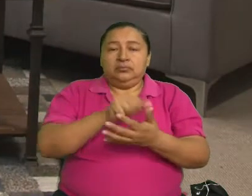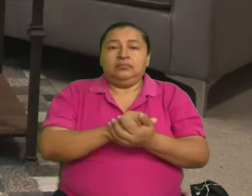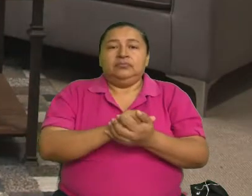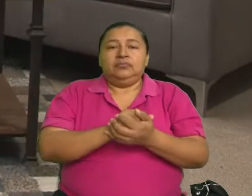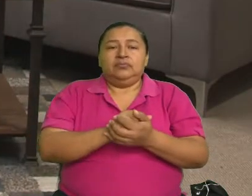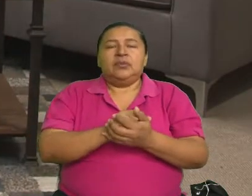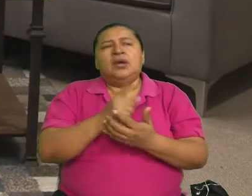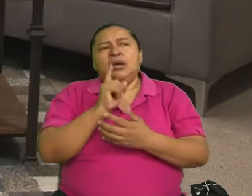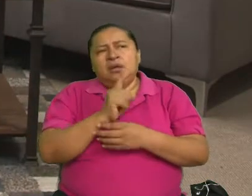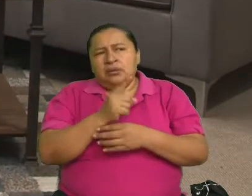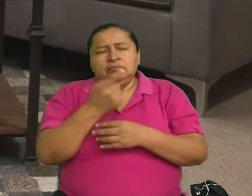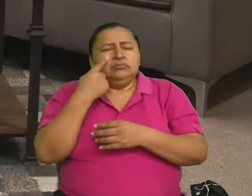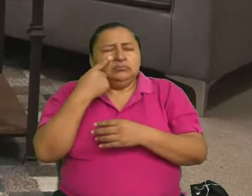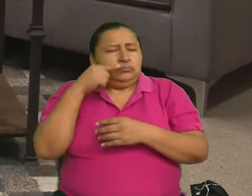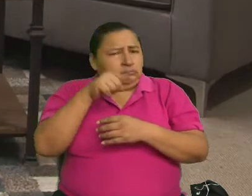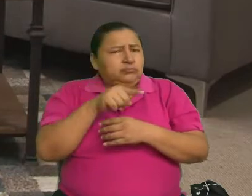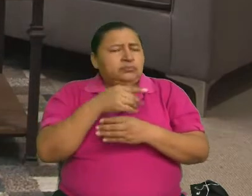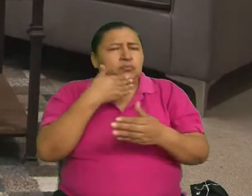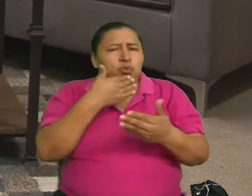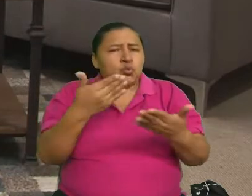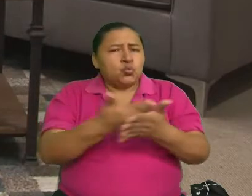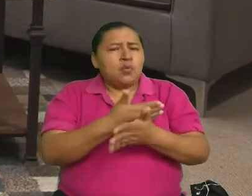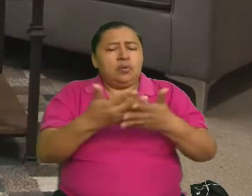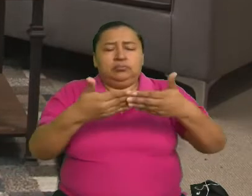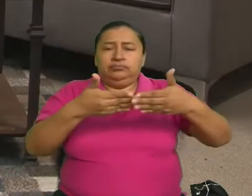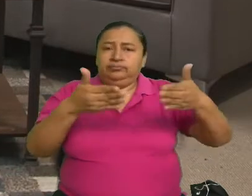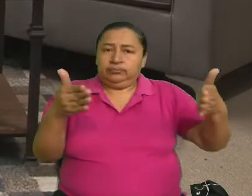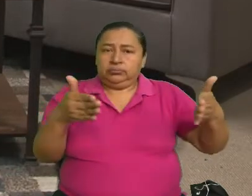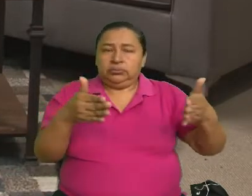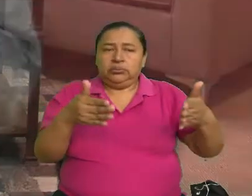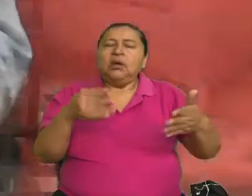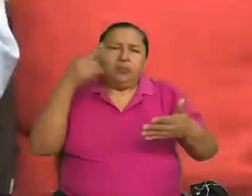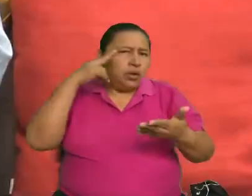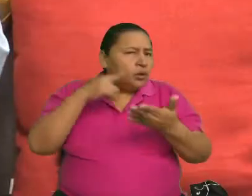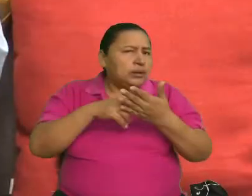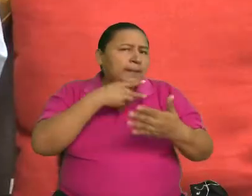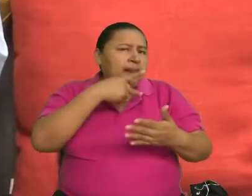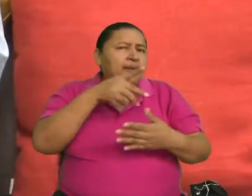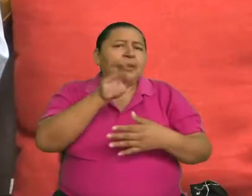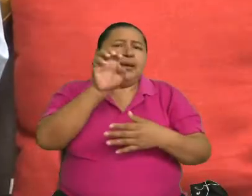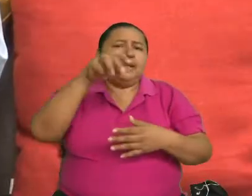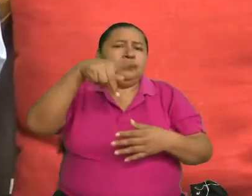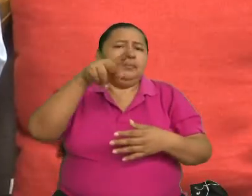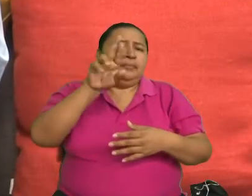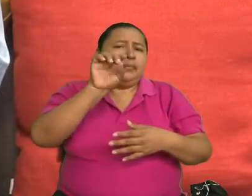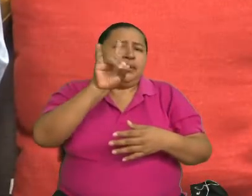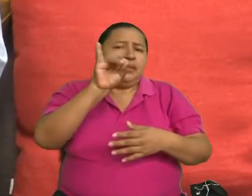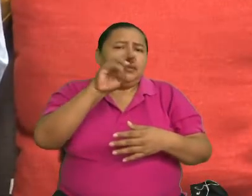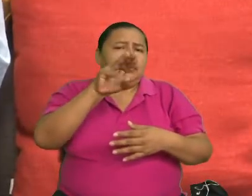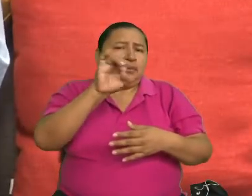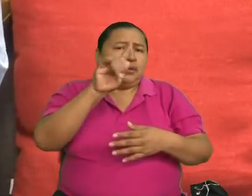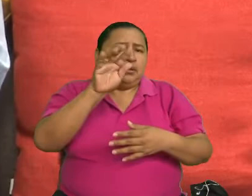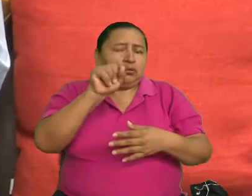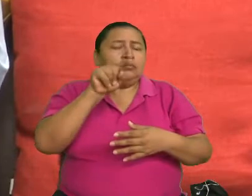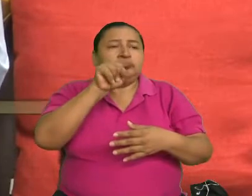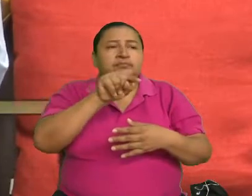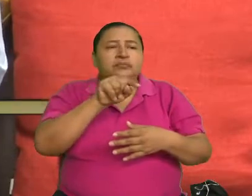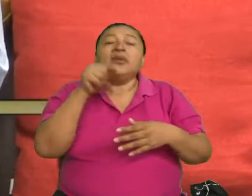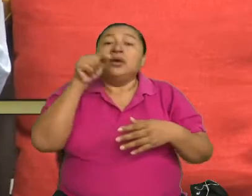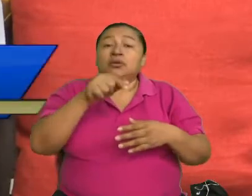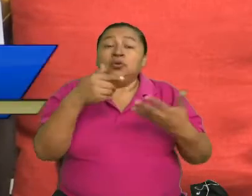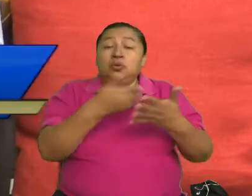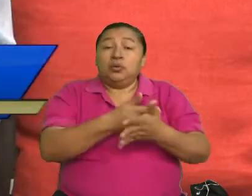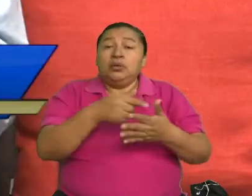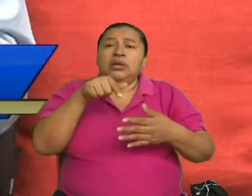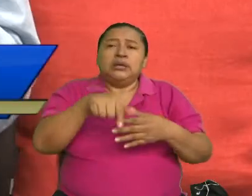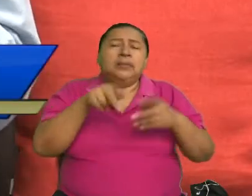los emprendimientos. Sí. Y esto viene a abrir nuevos negocios, nuevas oportunidades. Hay gente que por generación de